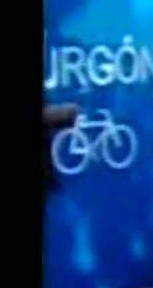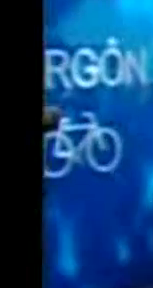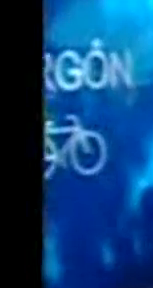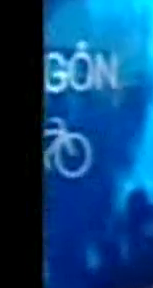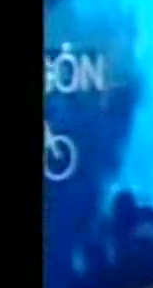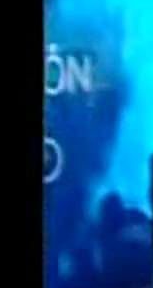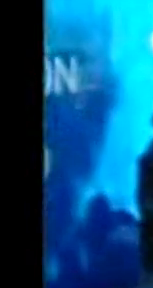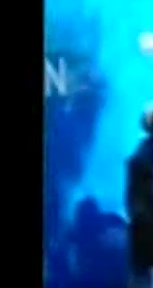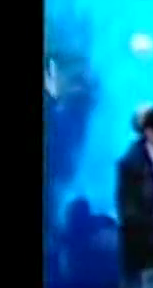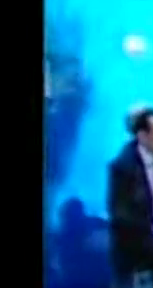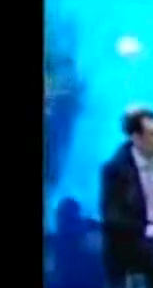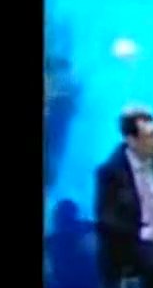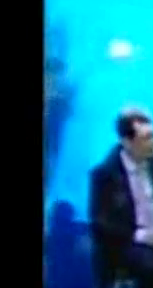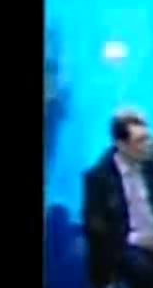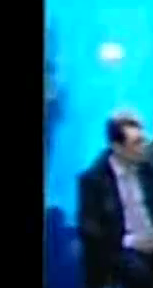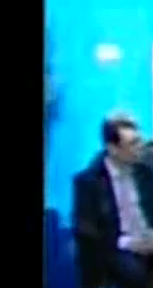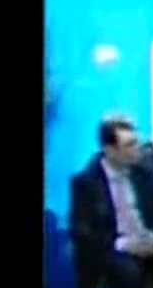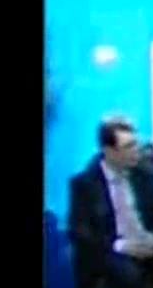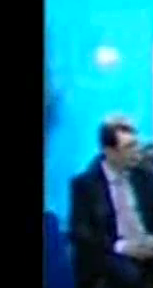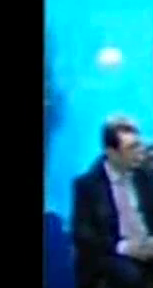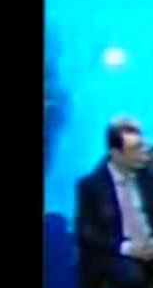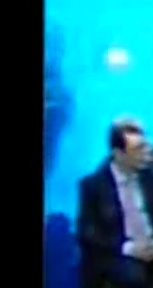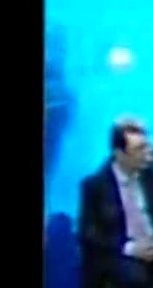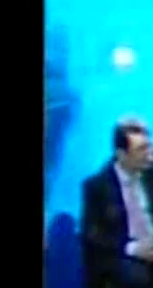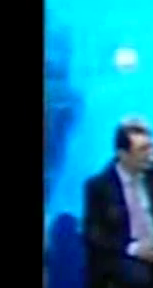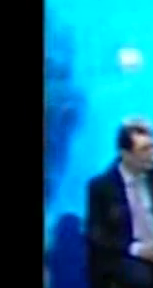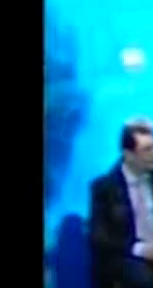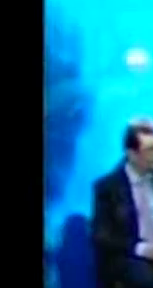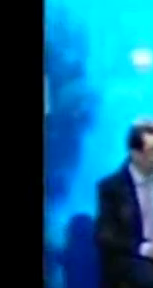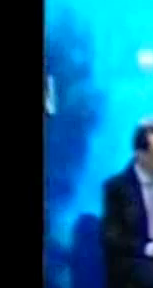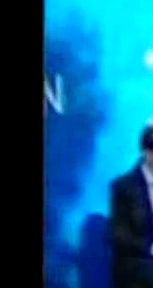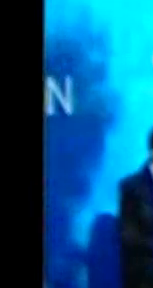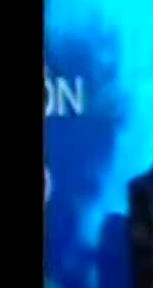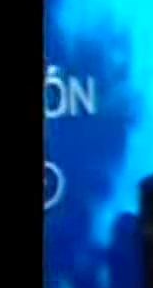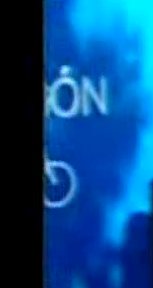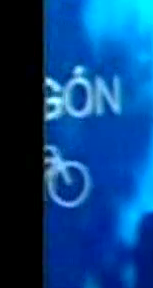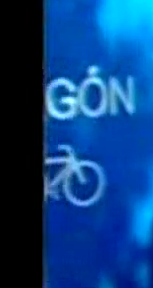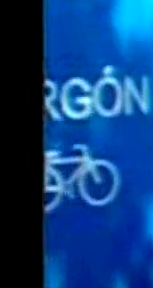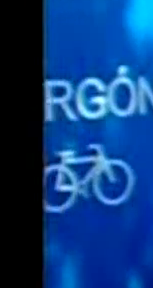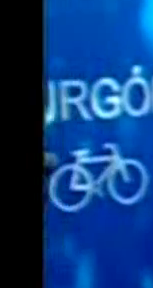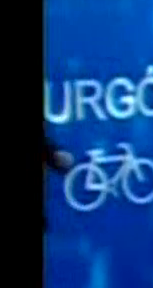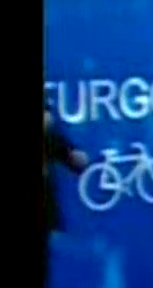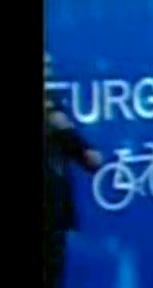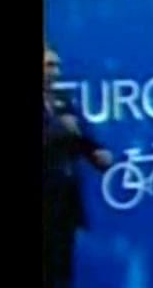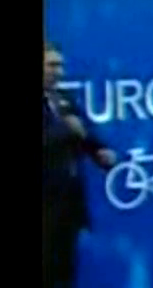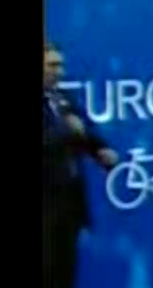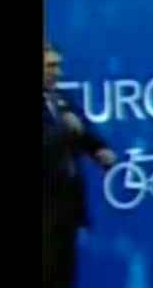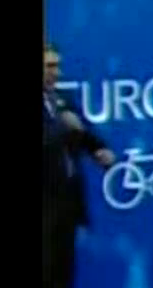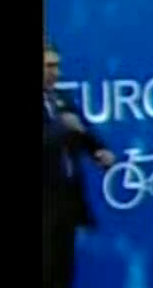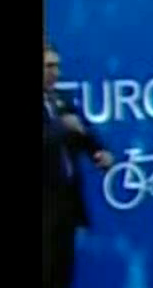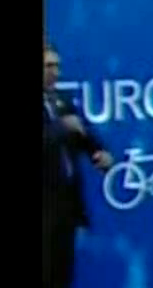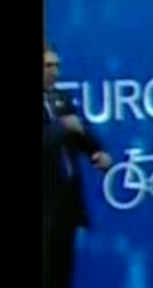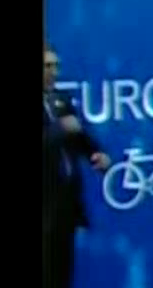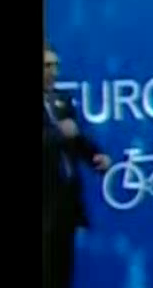este decreto. Y por Aluar recibirá Miguel Falcón. Aquí lo invitamos a Miguel Falcón entonces